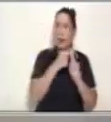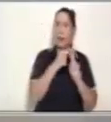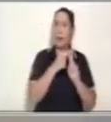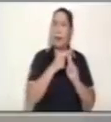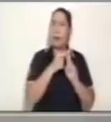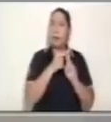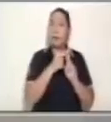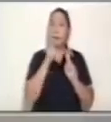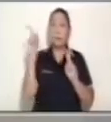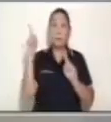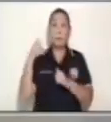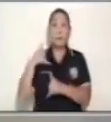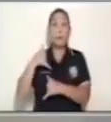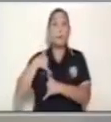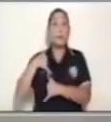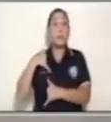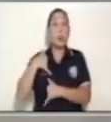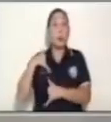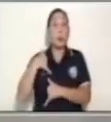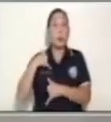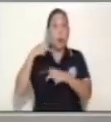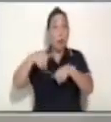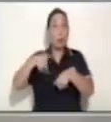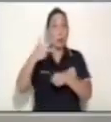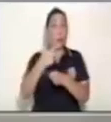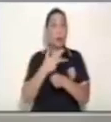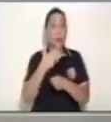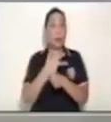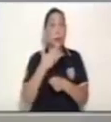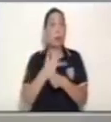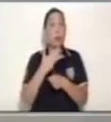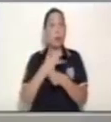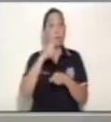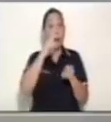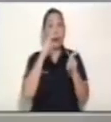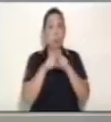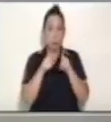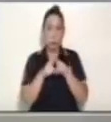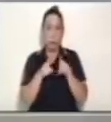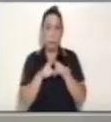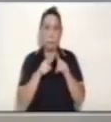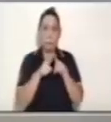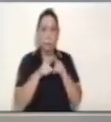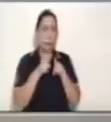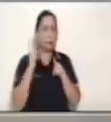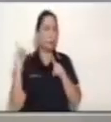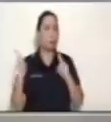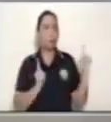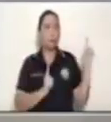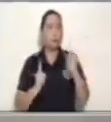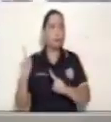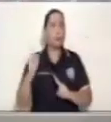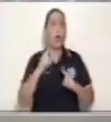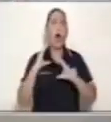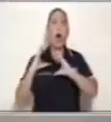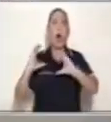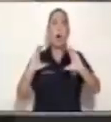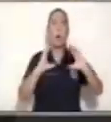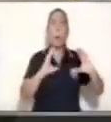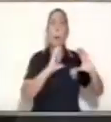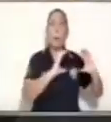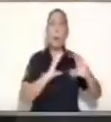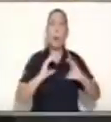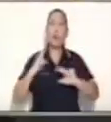y se tomó en cuenta a los soldados. Y empezaron a decirle a los soldados que cuidaran todas las fronteras